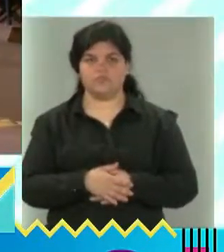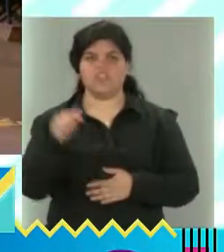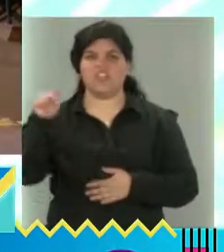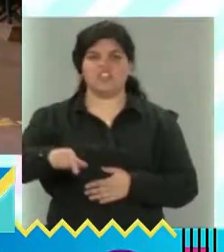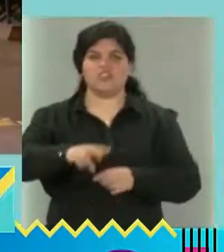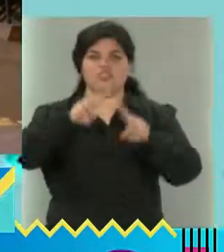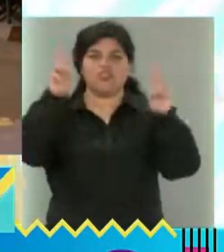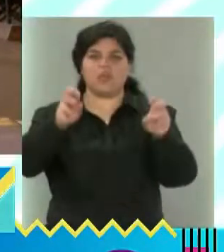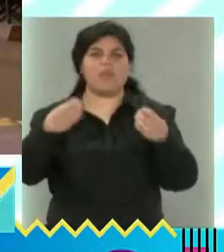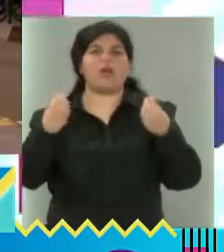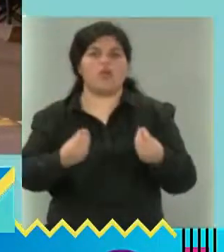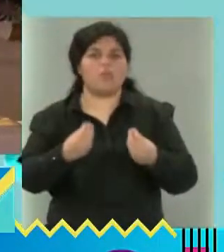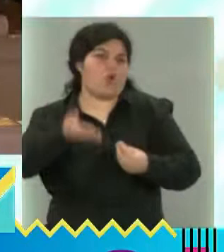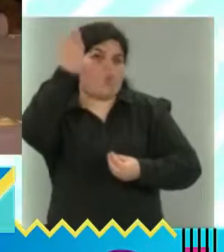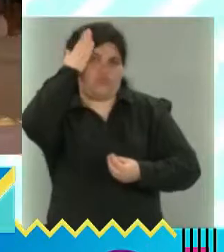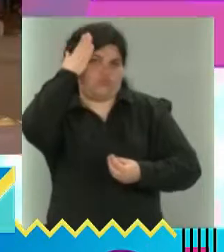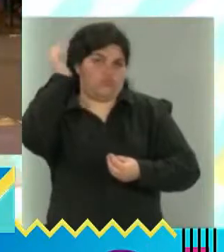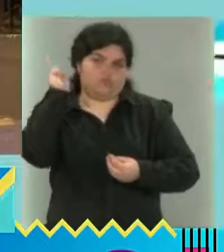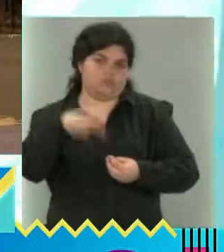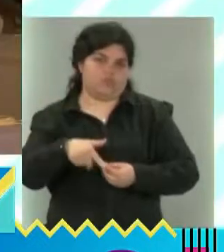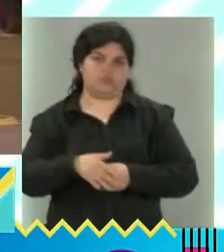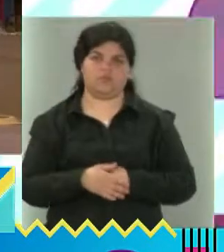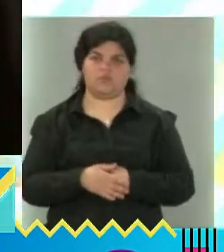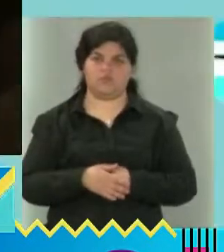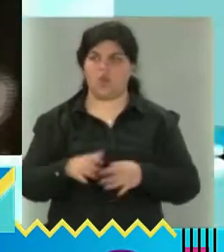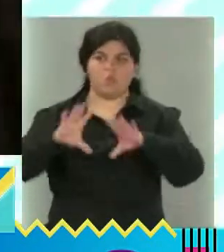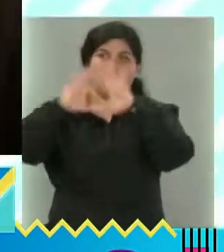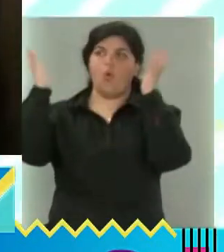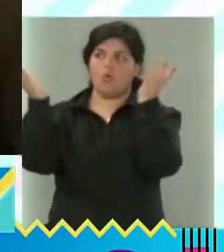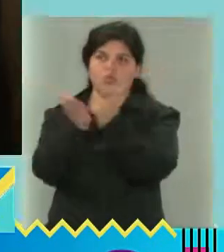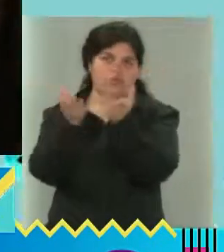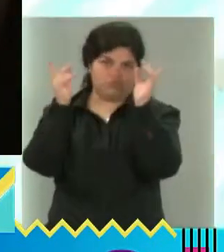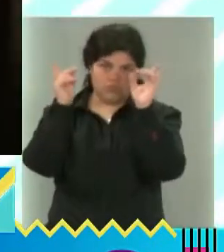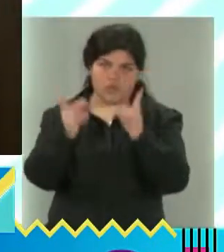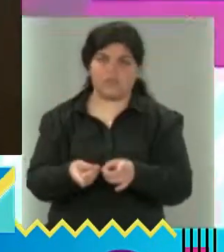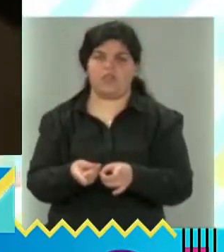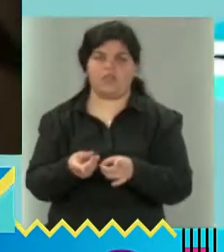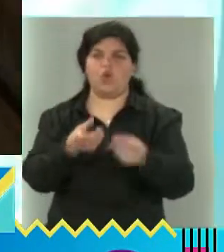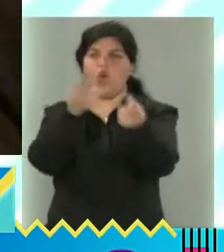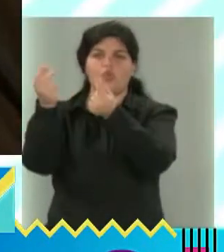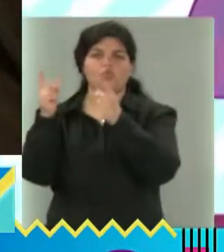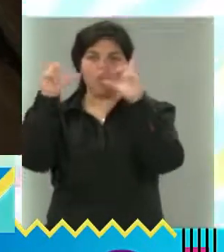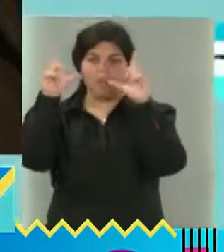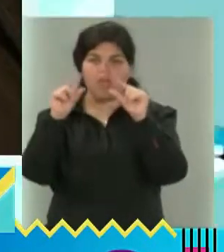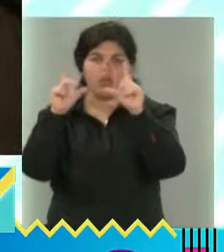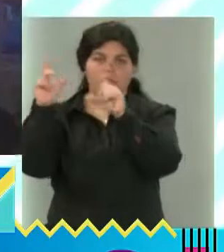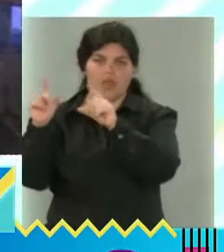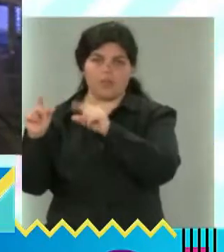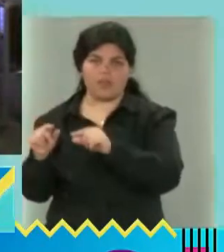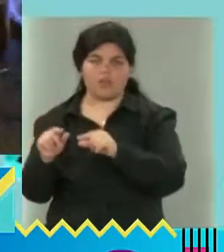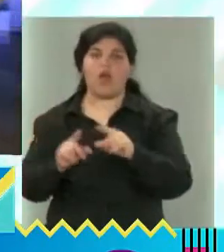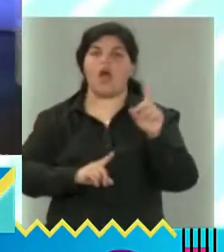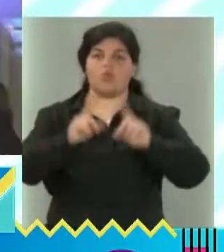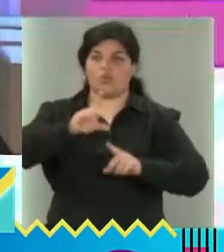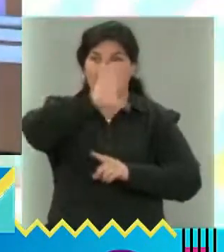cultural, no es una cuestión de coyuntura. Que pasa a nivel mundial, sin ninguna duda, en todo el mundo han caído esos consumos. Los países tradicionales son